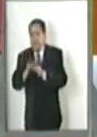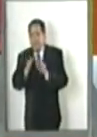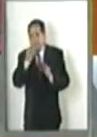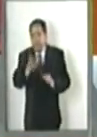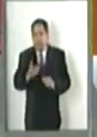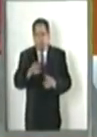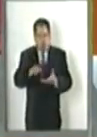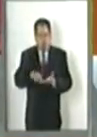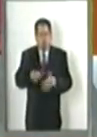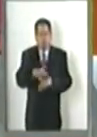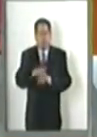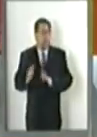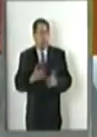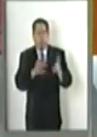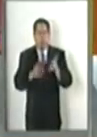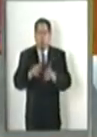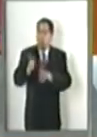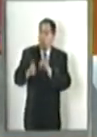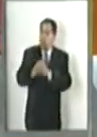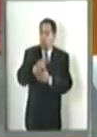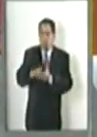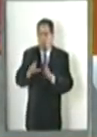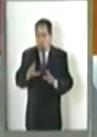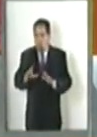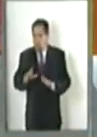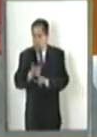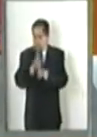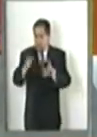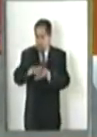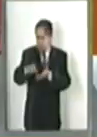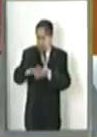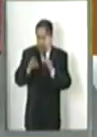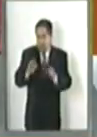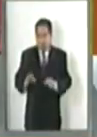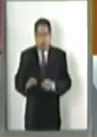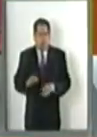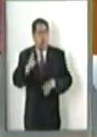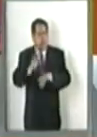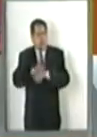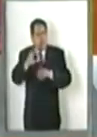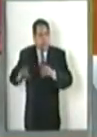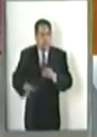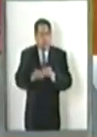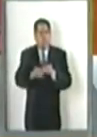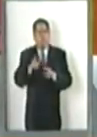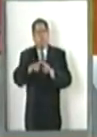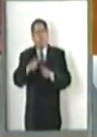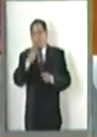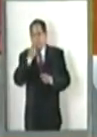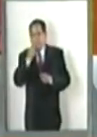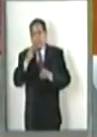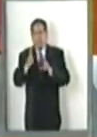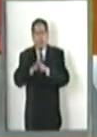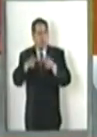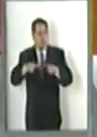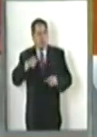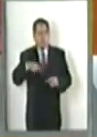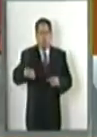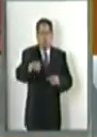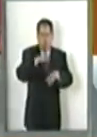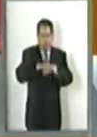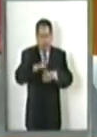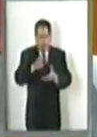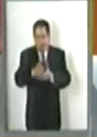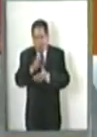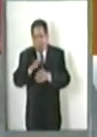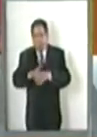económica y la libre concurrencia, lo que adicionalmente permitiría al consumidor acceder